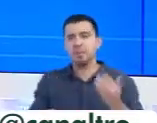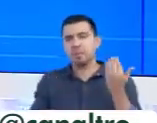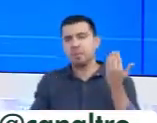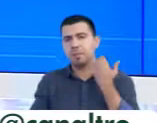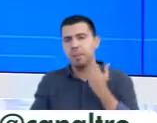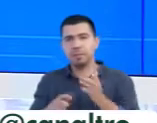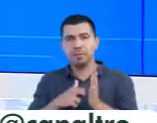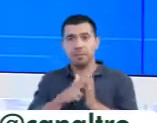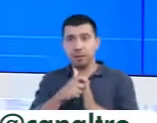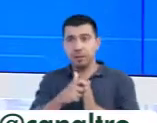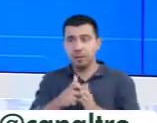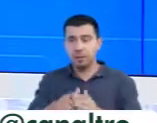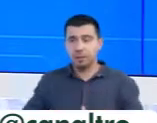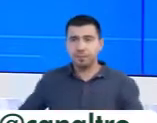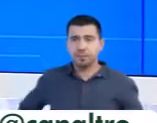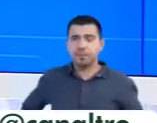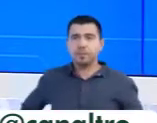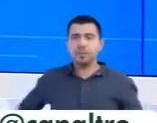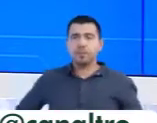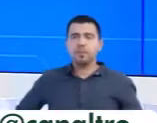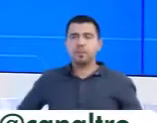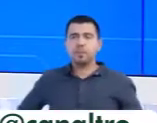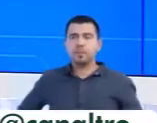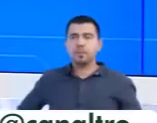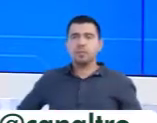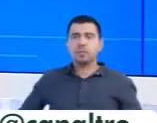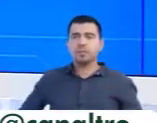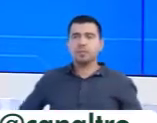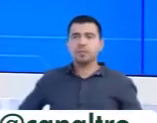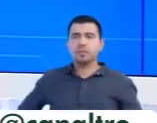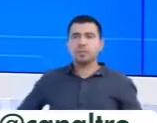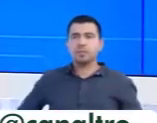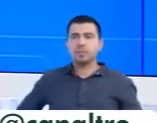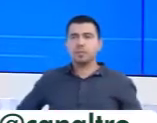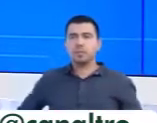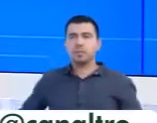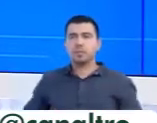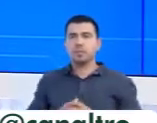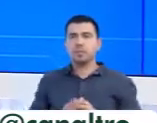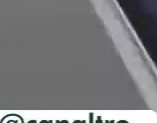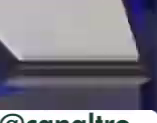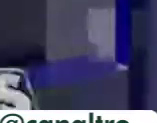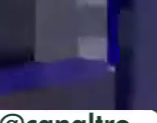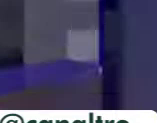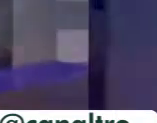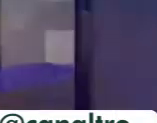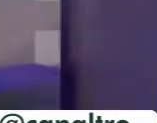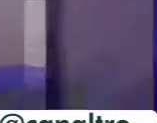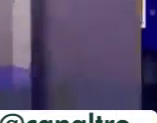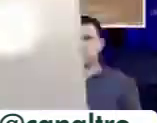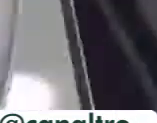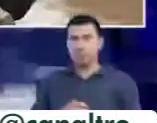barrio Convivir por la creciente del Río de Oro. Vamos con Joana Niño, quien nos tiene los detalles.